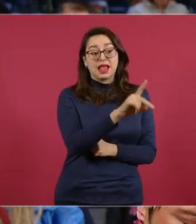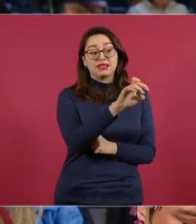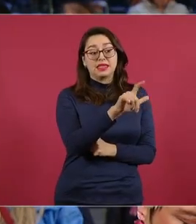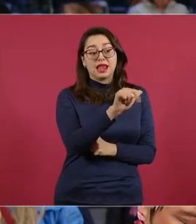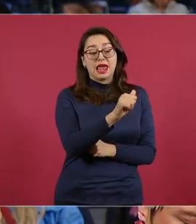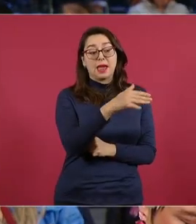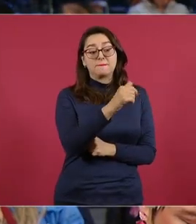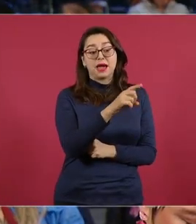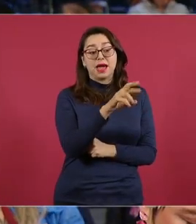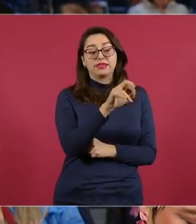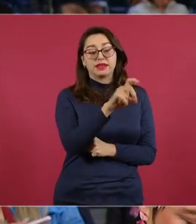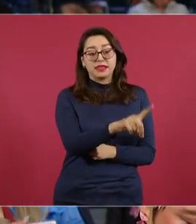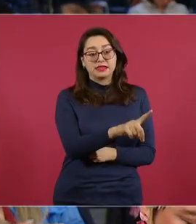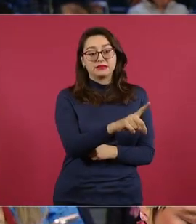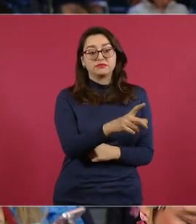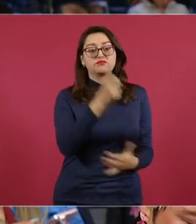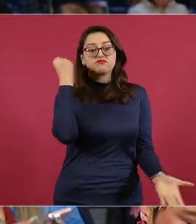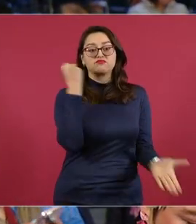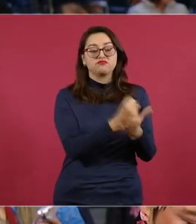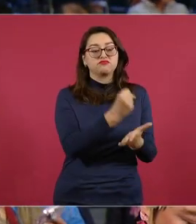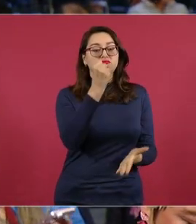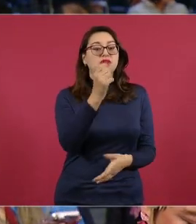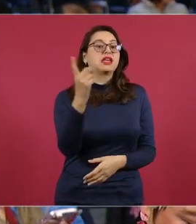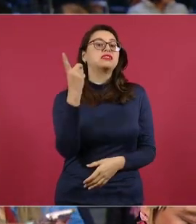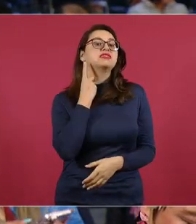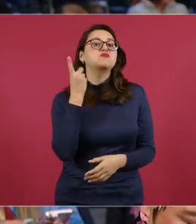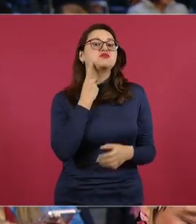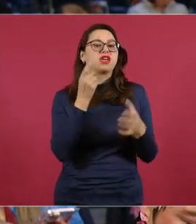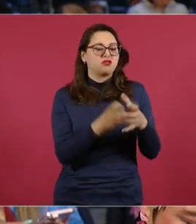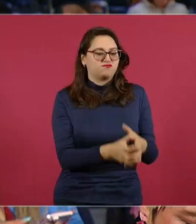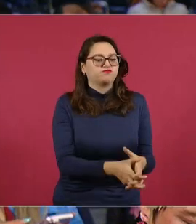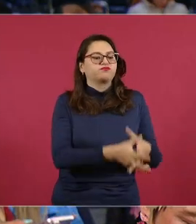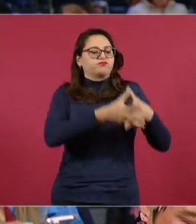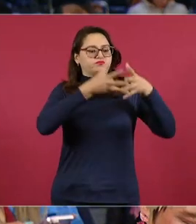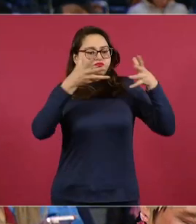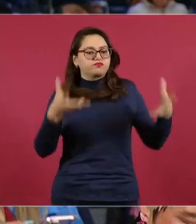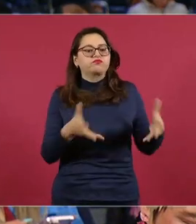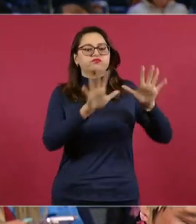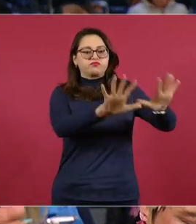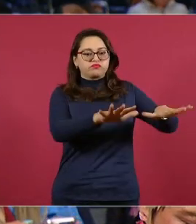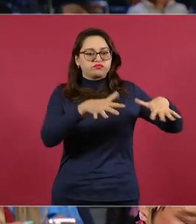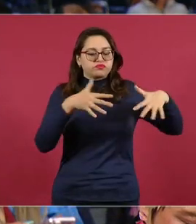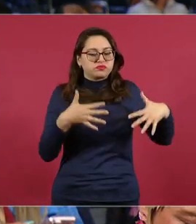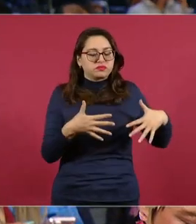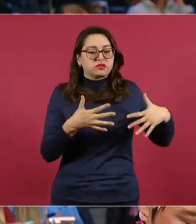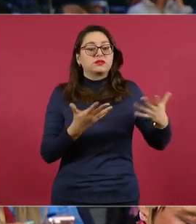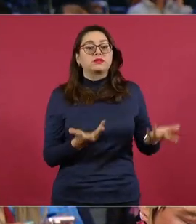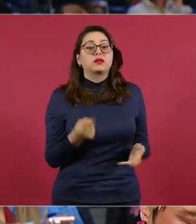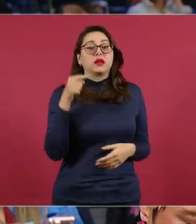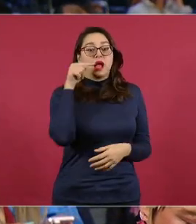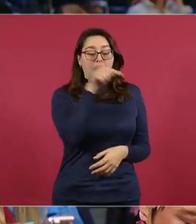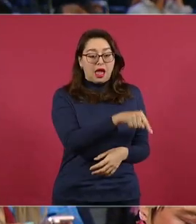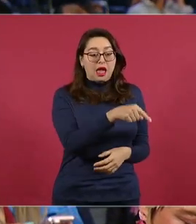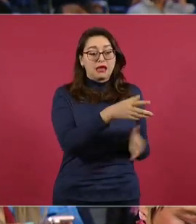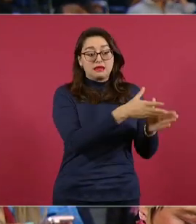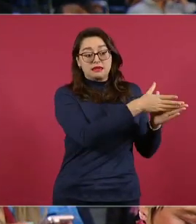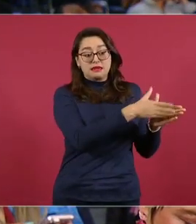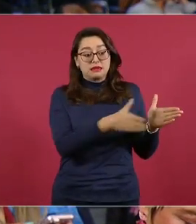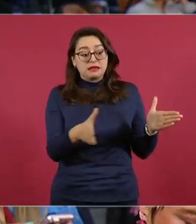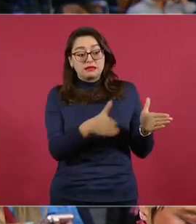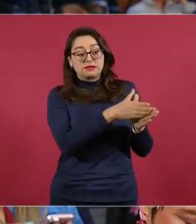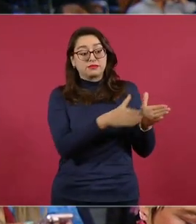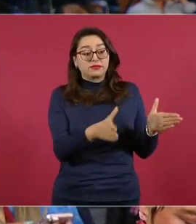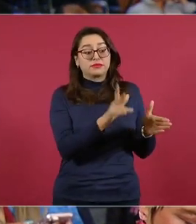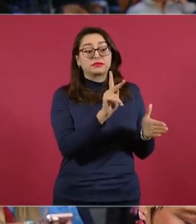diputados mediante una reforma constitucional. Quiero destacar precisamente que en esa época el PRI, el partido en